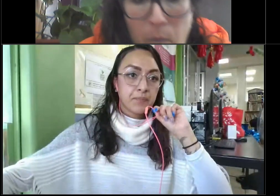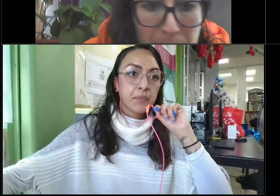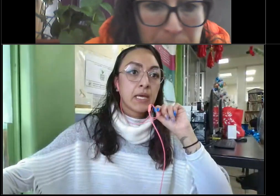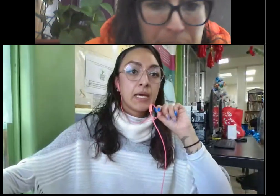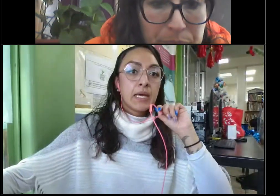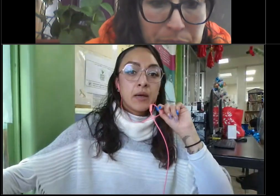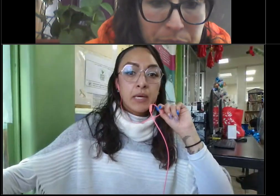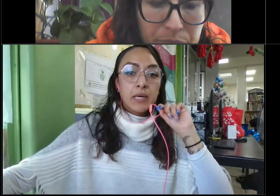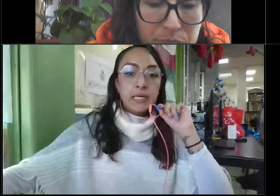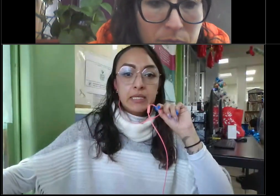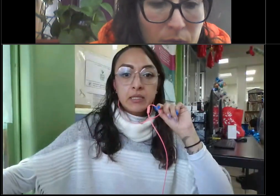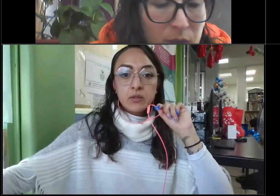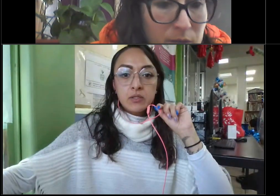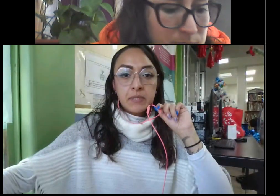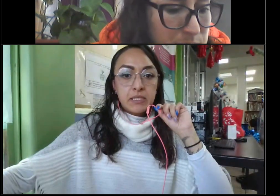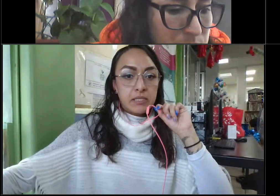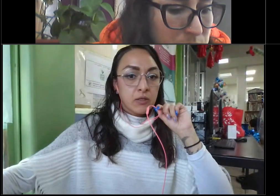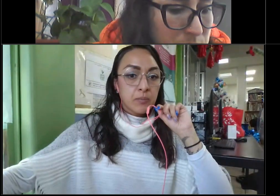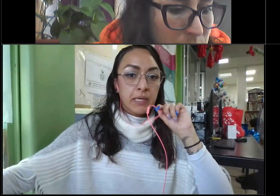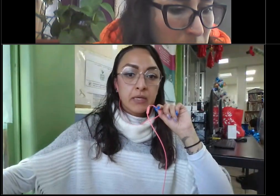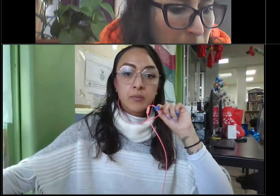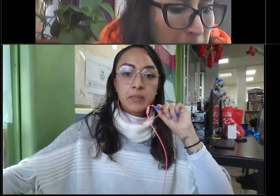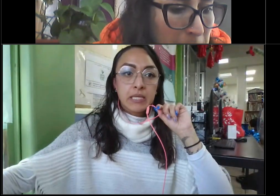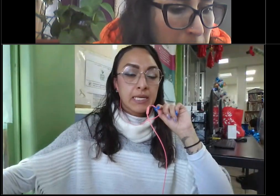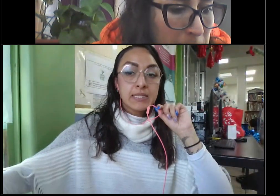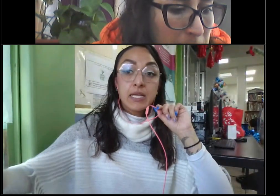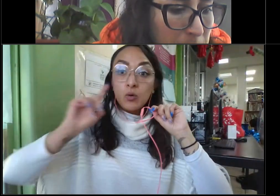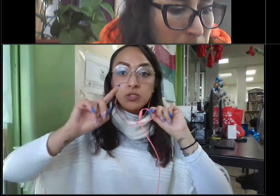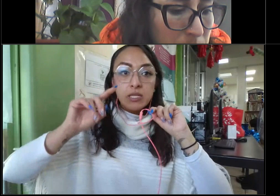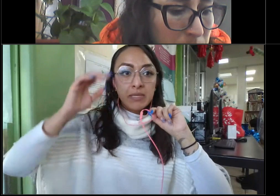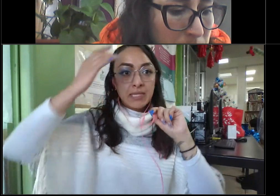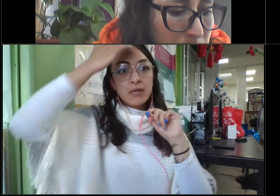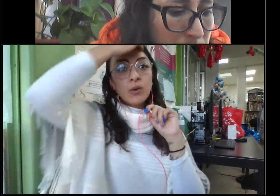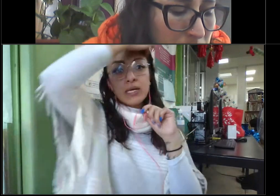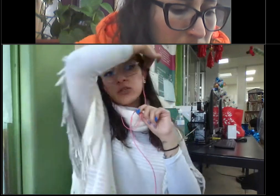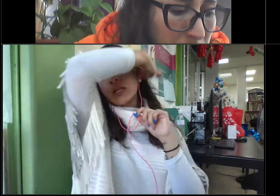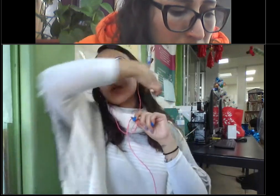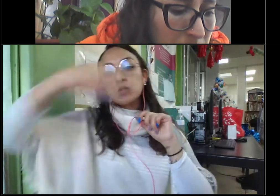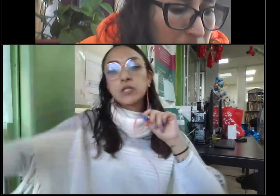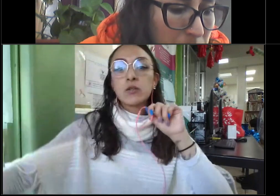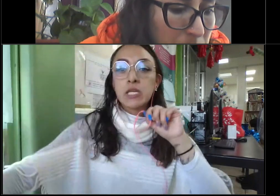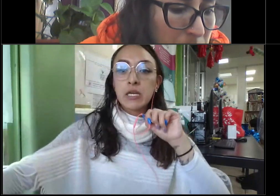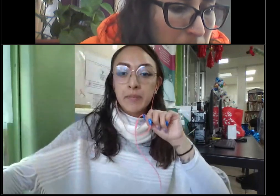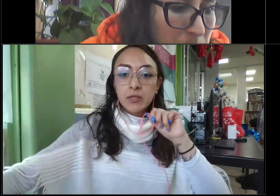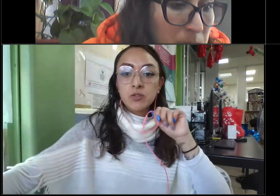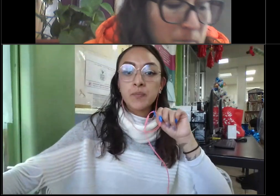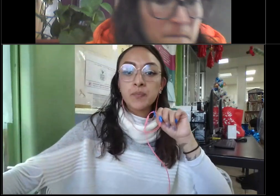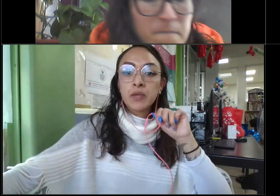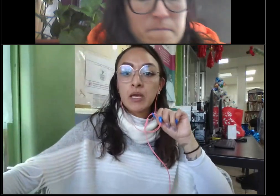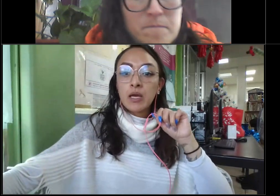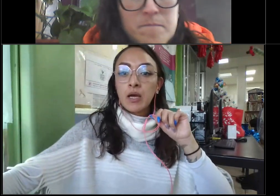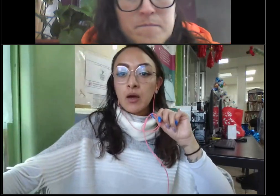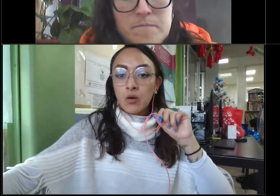Ok. Voy a quitar tantito esta presentación para comentarles justamente cuáles son algunos de los